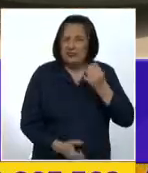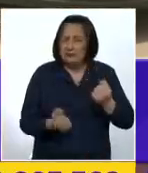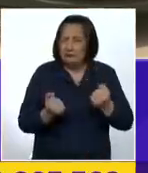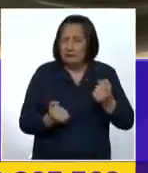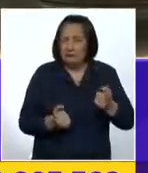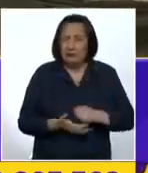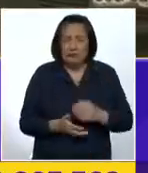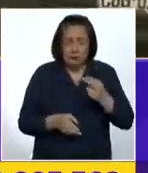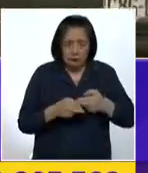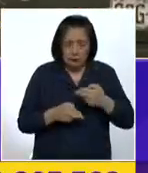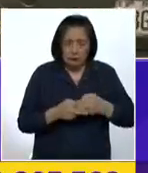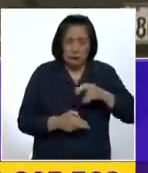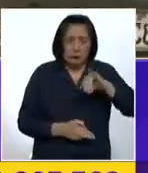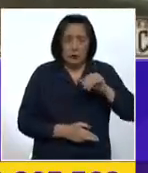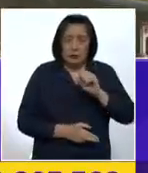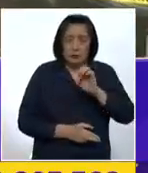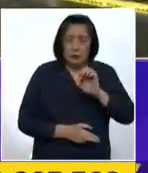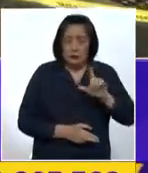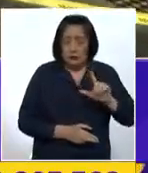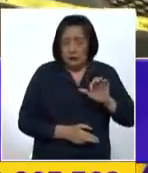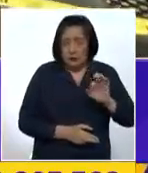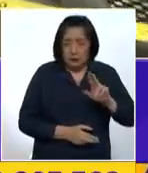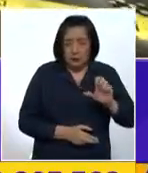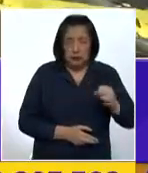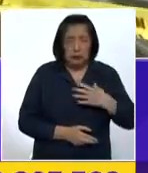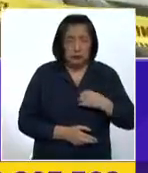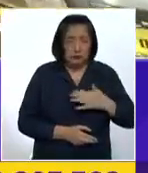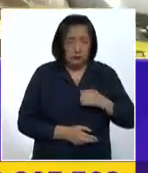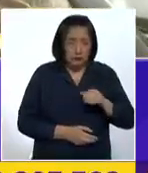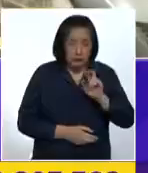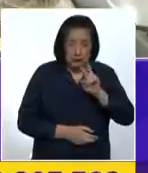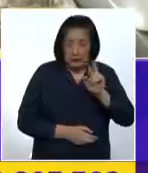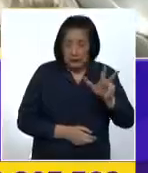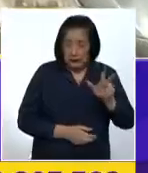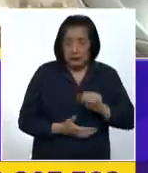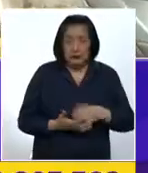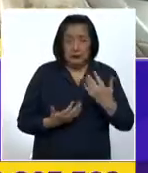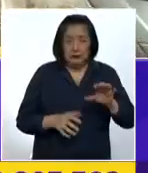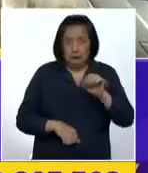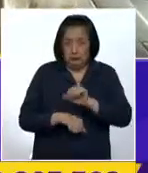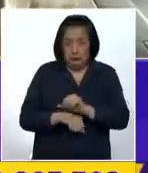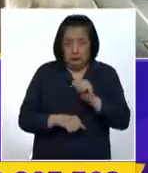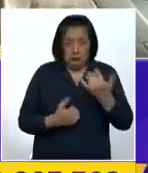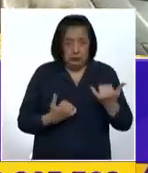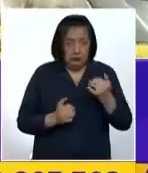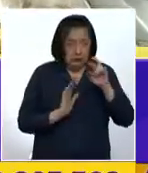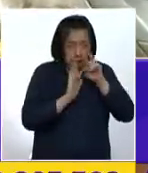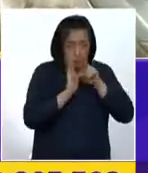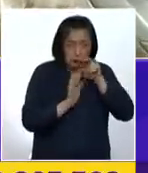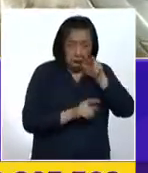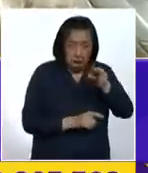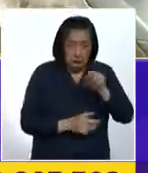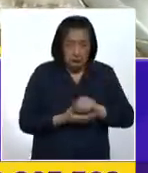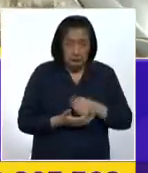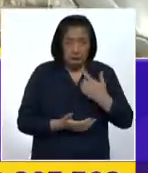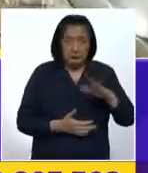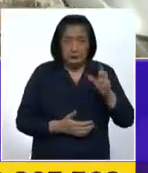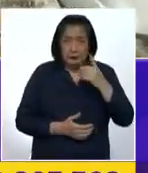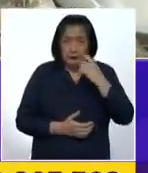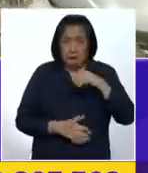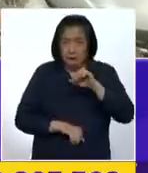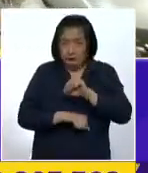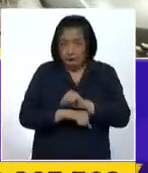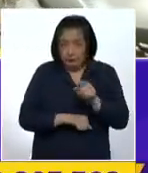José Carlos Solari Pozú, de 23 años, que ahora está en calidad de intervenido. Ustedes deben estar viendo las imágenes de ese sujeto que ha sido